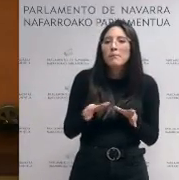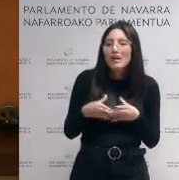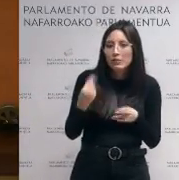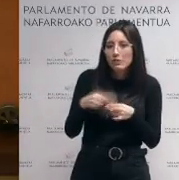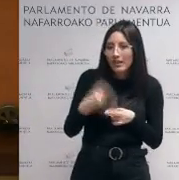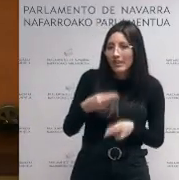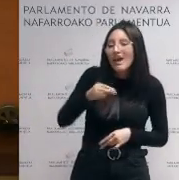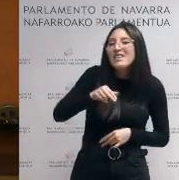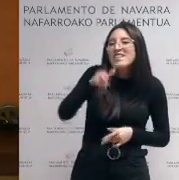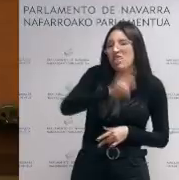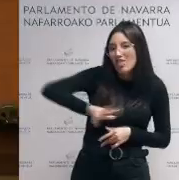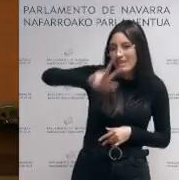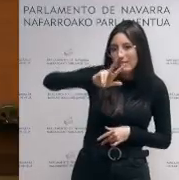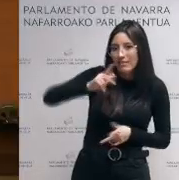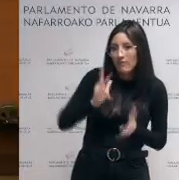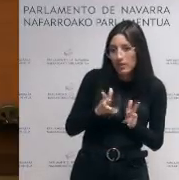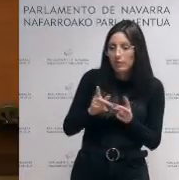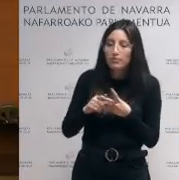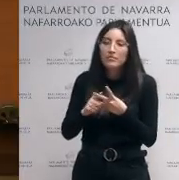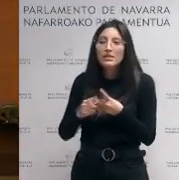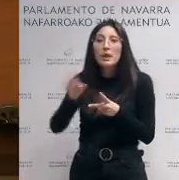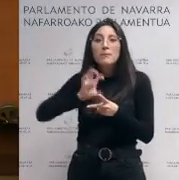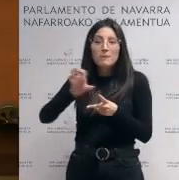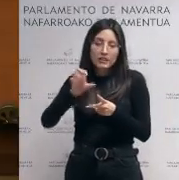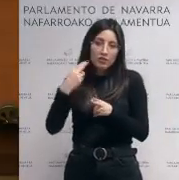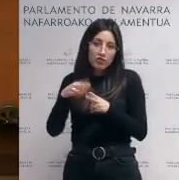el Partido Socialista de Euskadi y Podemos.